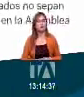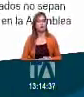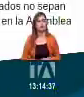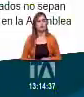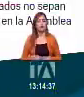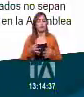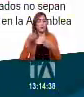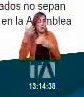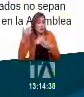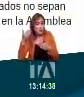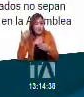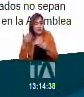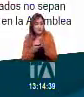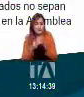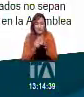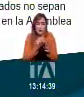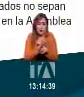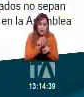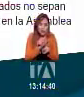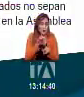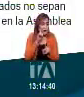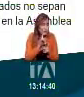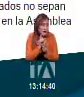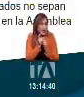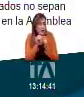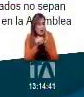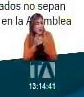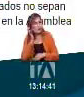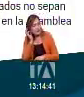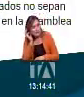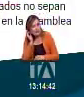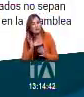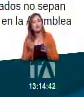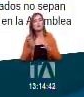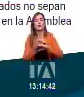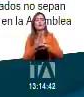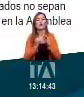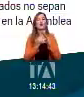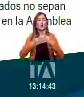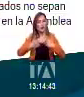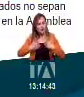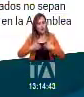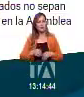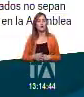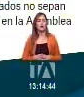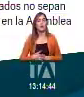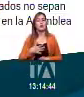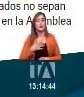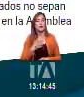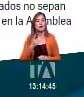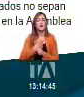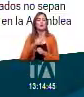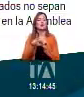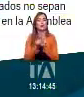Dice: un juicio político no revertirá el abuso sexual contra una mujer y ahora quieren utilizarlo en mi contra. Actué conforme manda